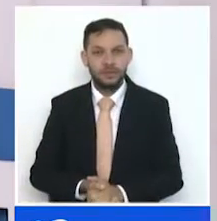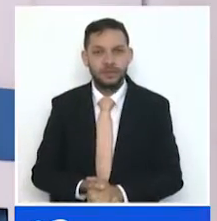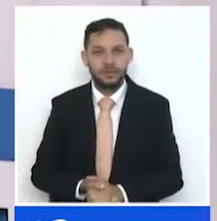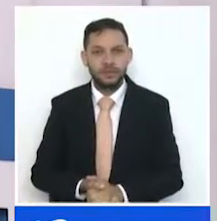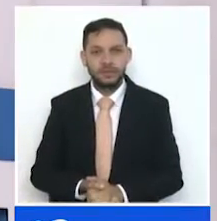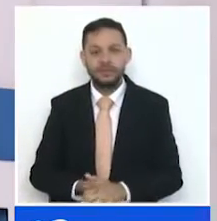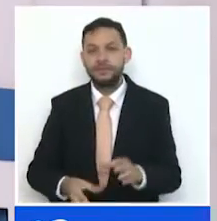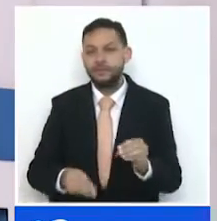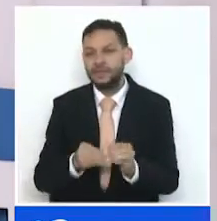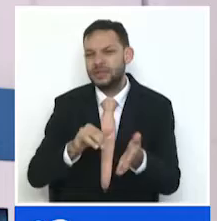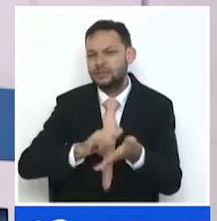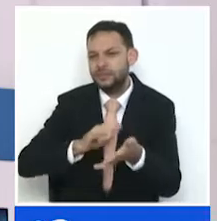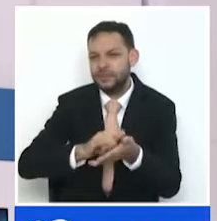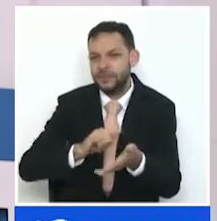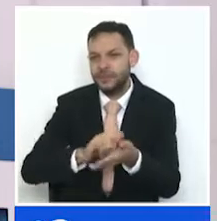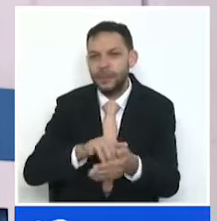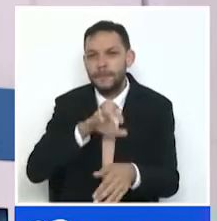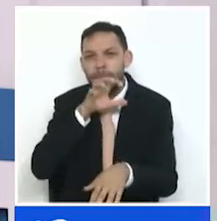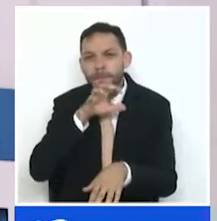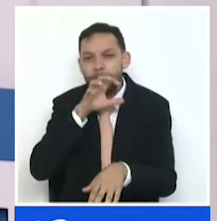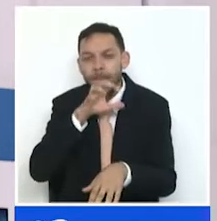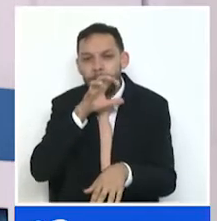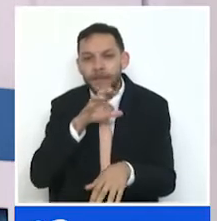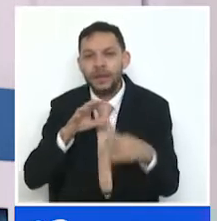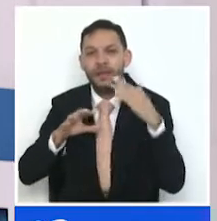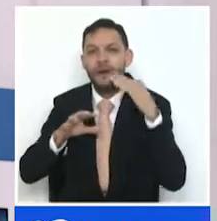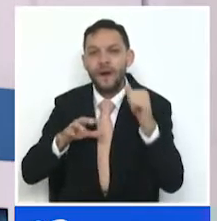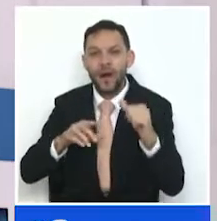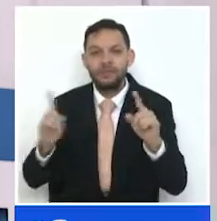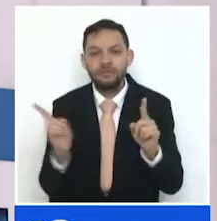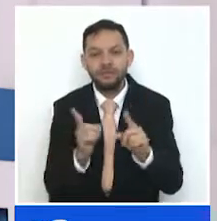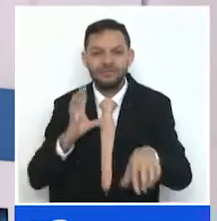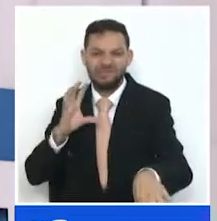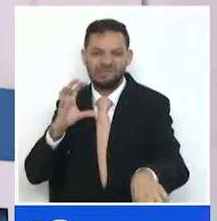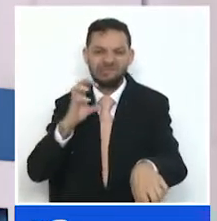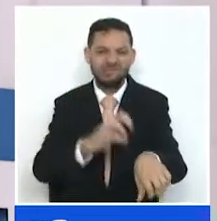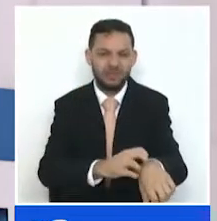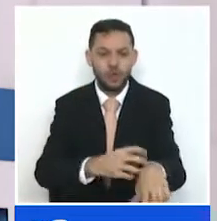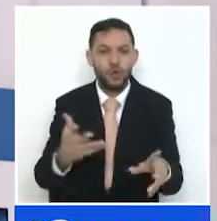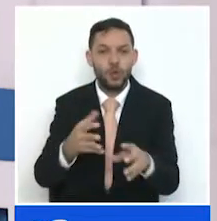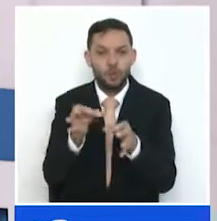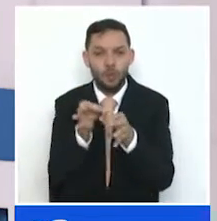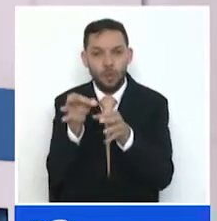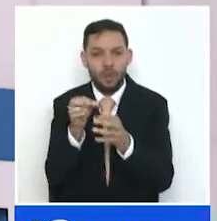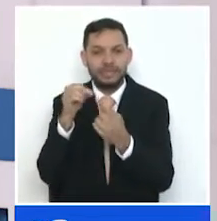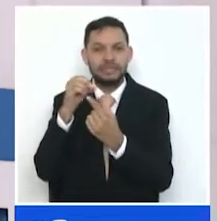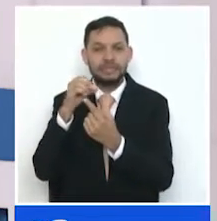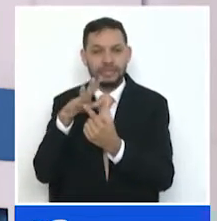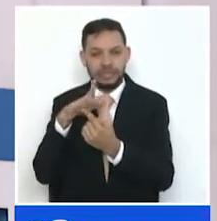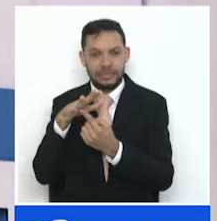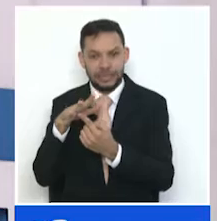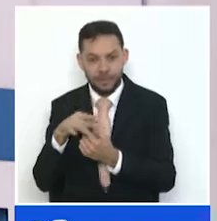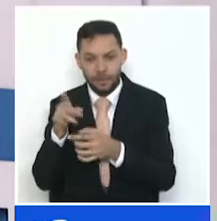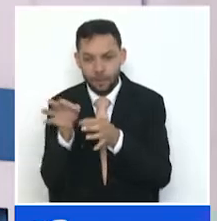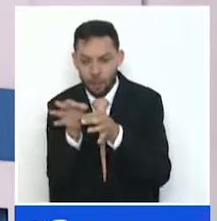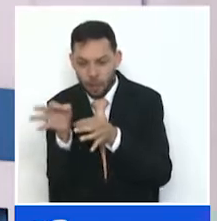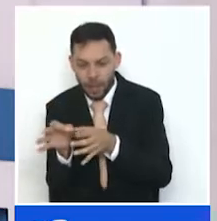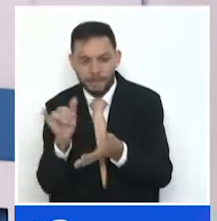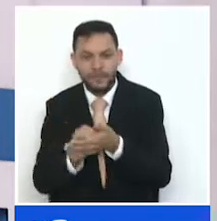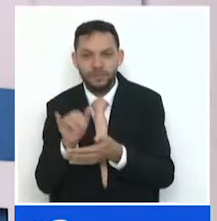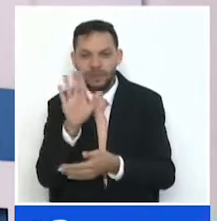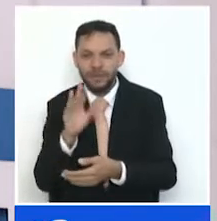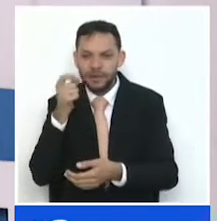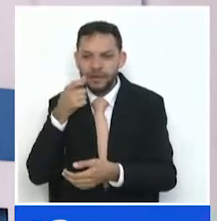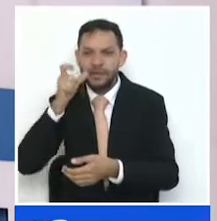Y en otras noticias, un perro mordió a una mujer en la cara en el municipio de Saramina. Este no es el primer accidente con caninos que se ha registrado en el departamento de